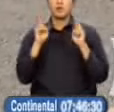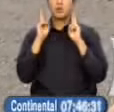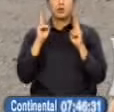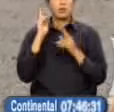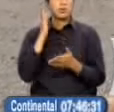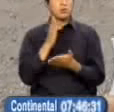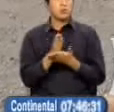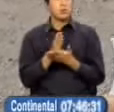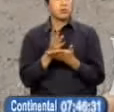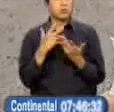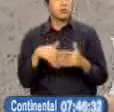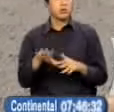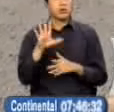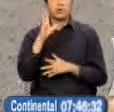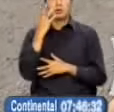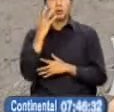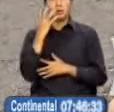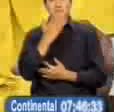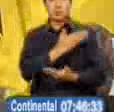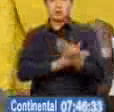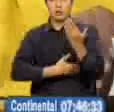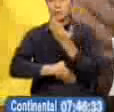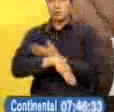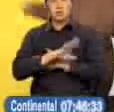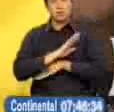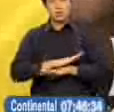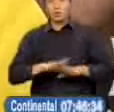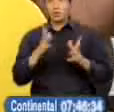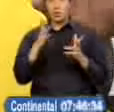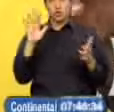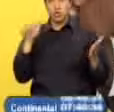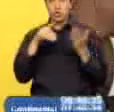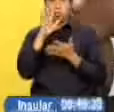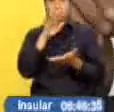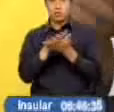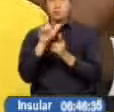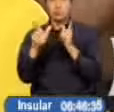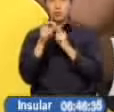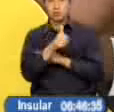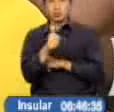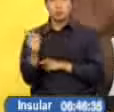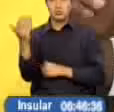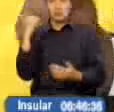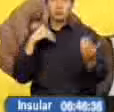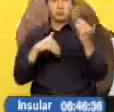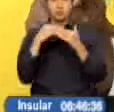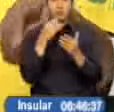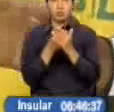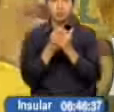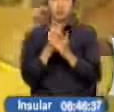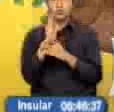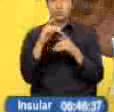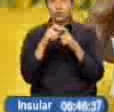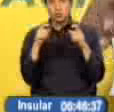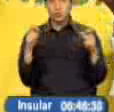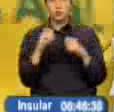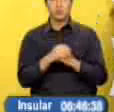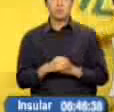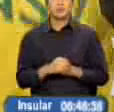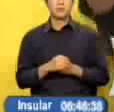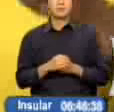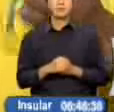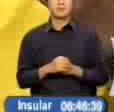solo traje 15 camisetas por talla la gente está de visita se está llevando la gente a comprar su boleto y